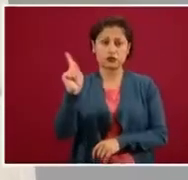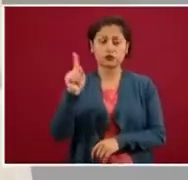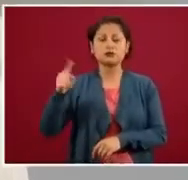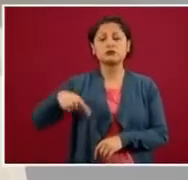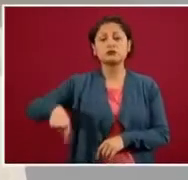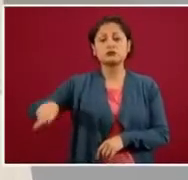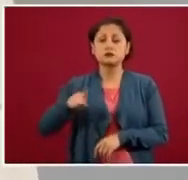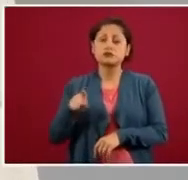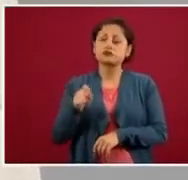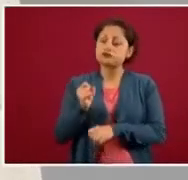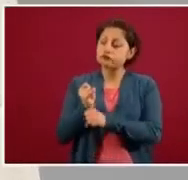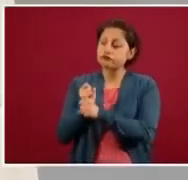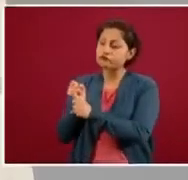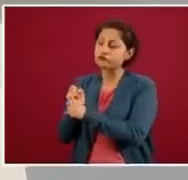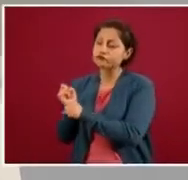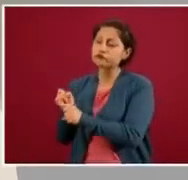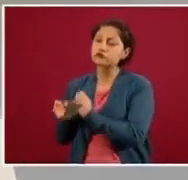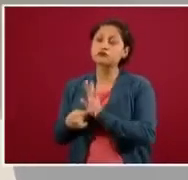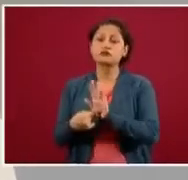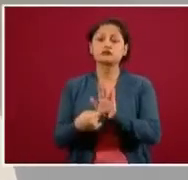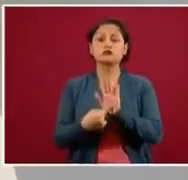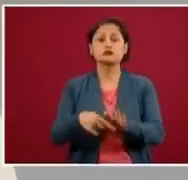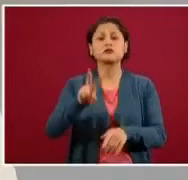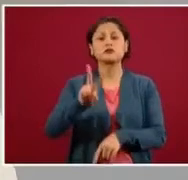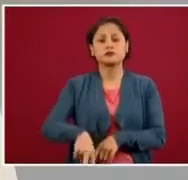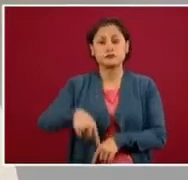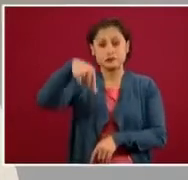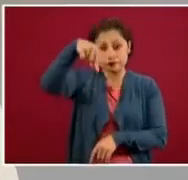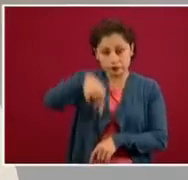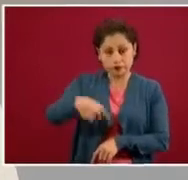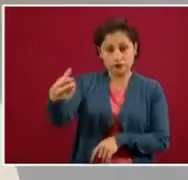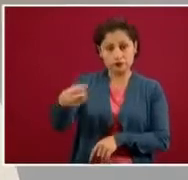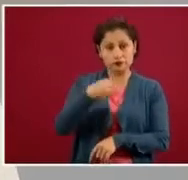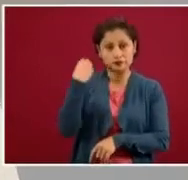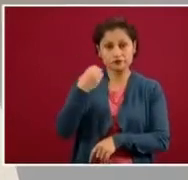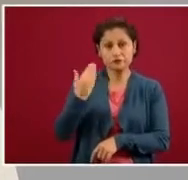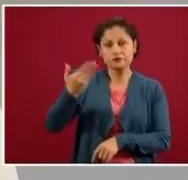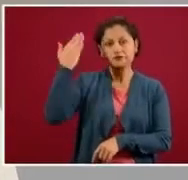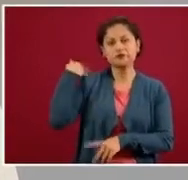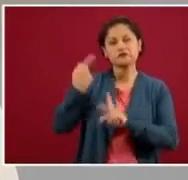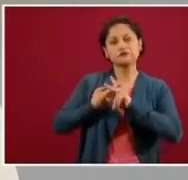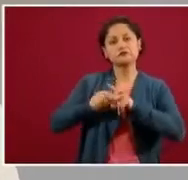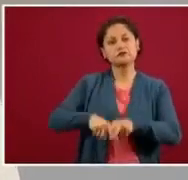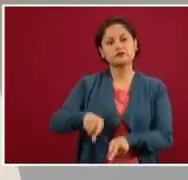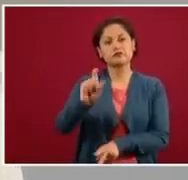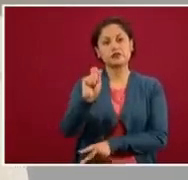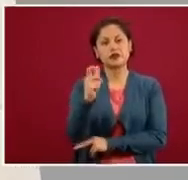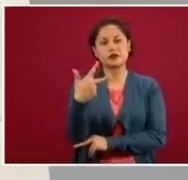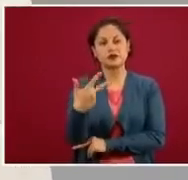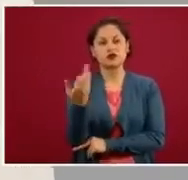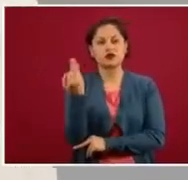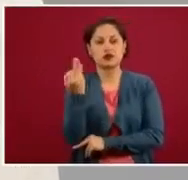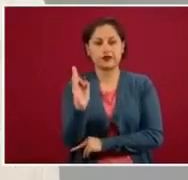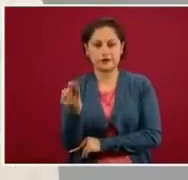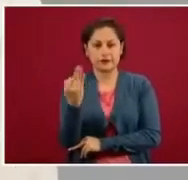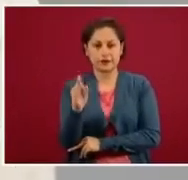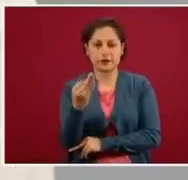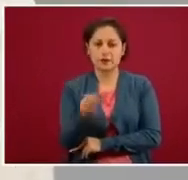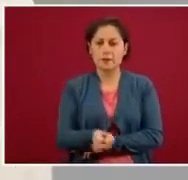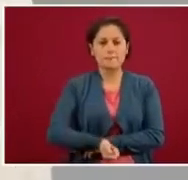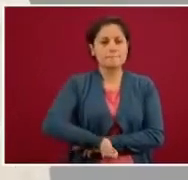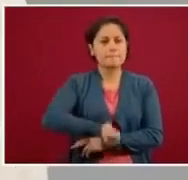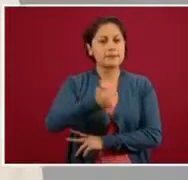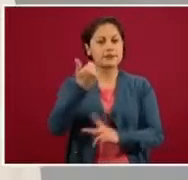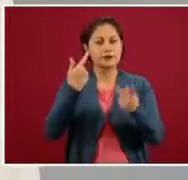ejerciendo en este foro desde el 28 de febrero, cuando tuvimos el primer caso, y mucho antes,